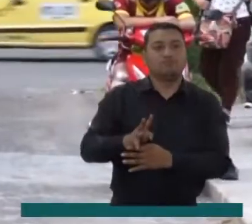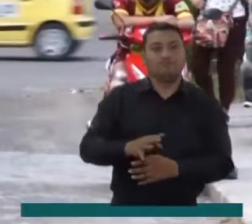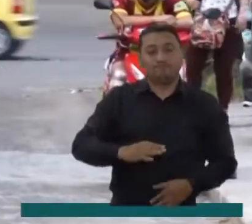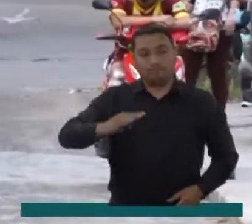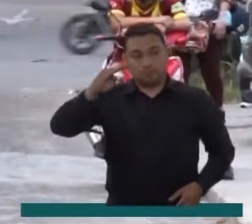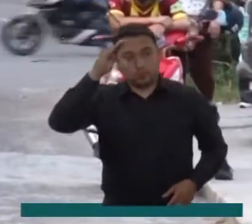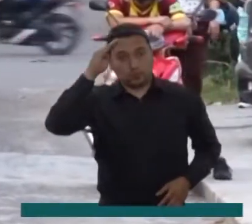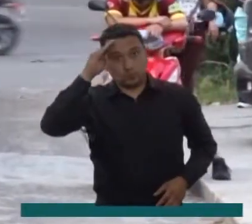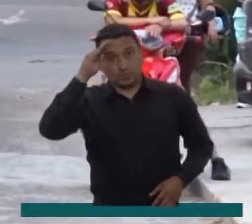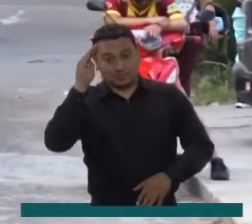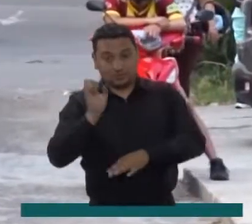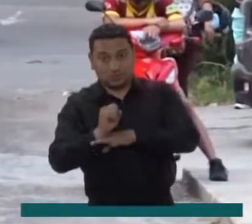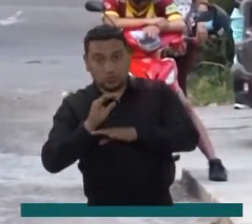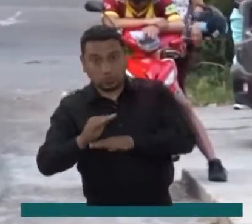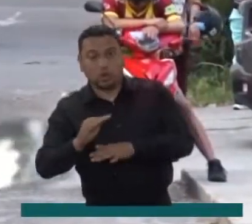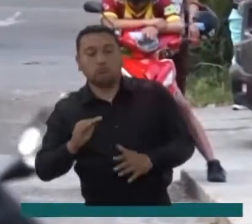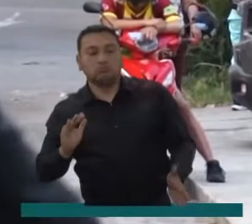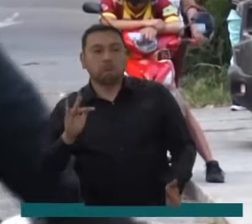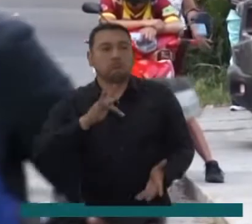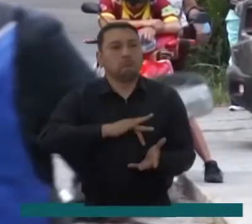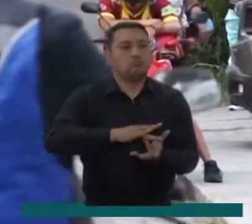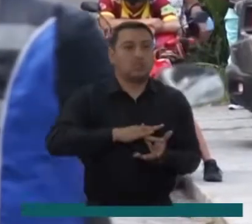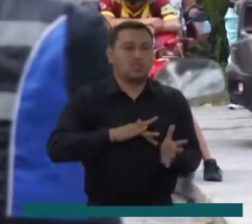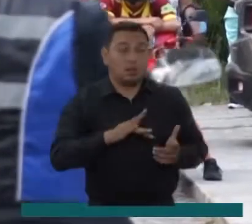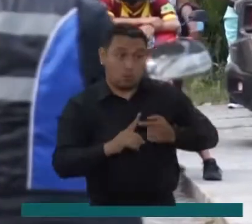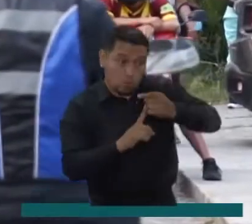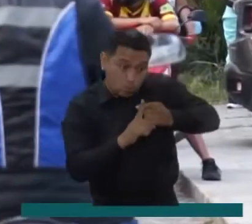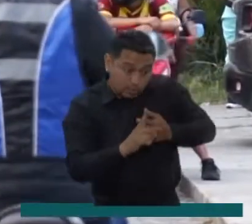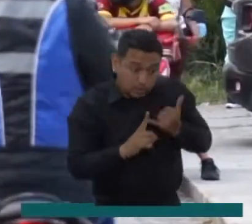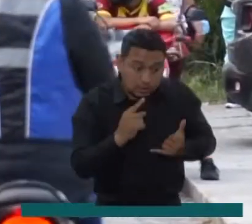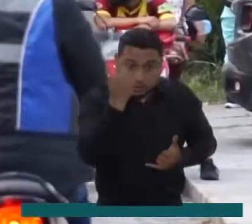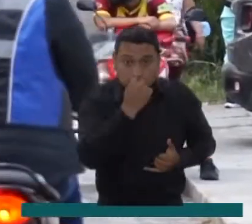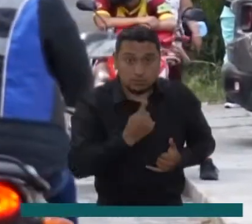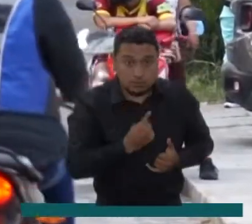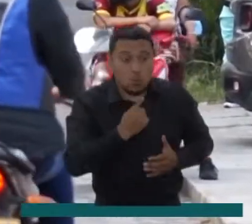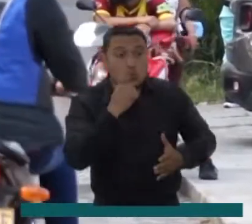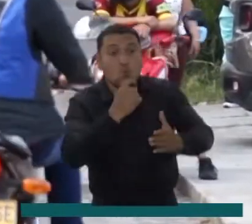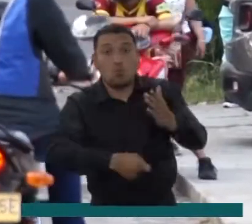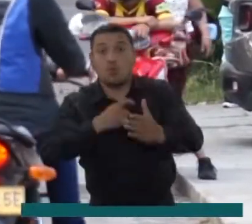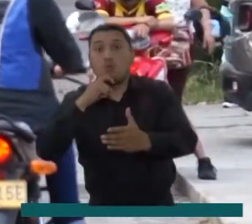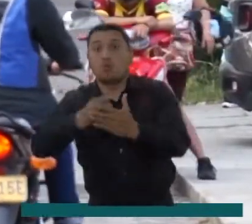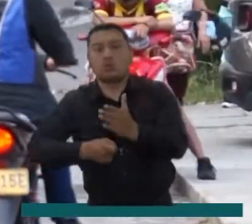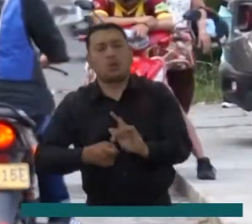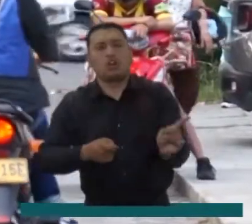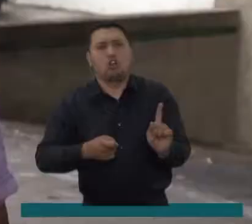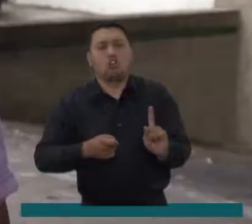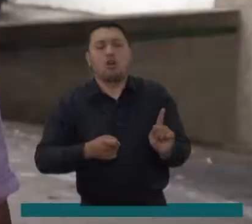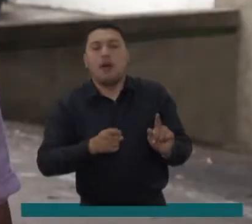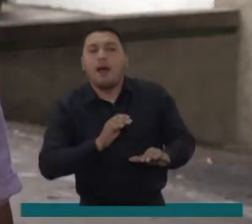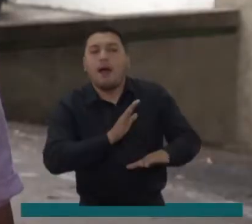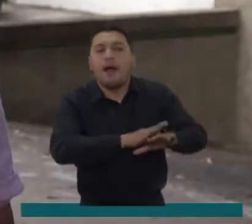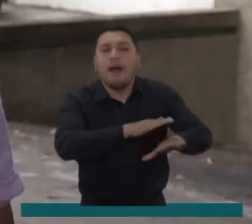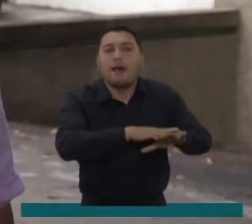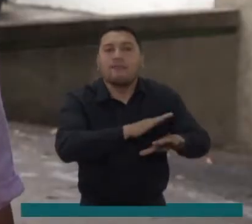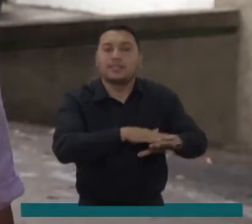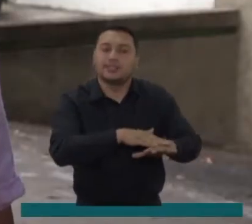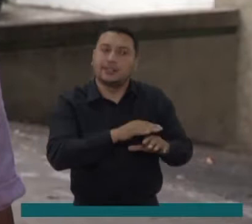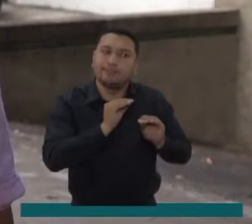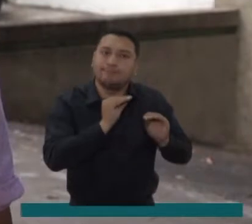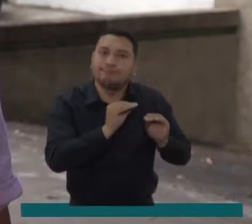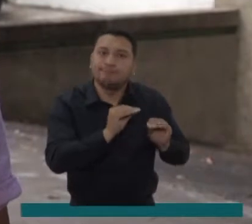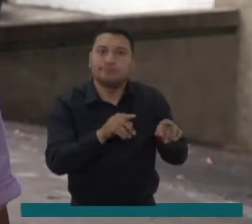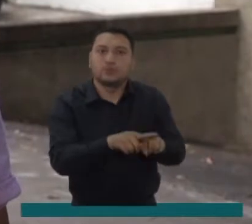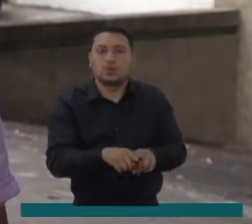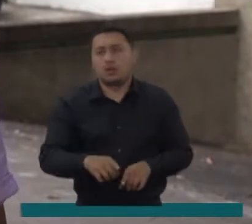decidieron socializar la ley y por este mes de septiembre no impartir inicialmente comparendos. Creo que esta ley es